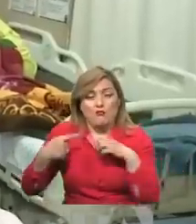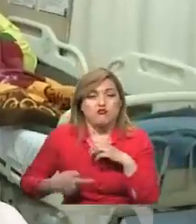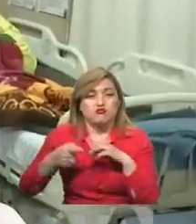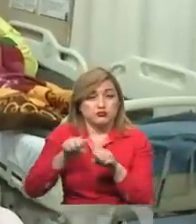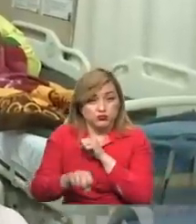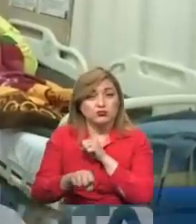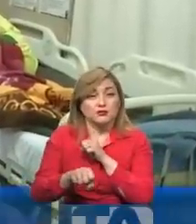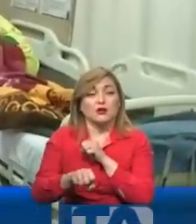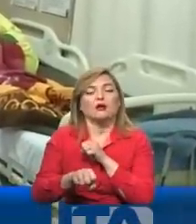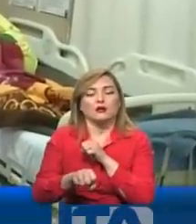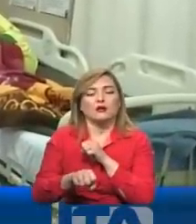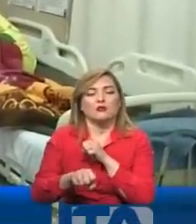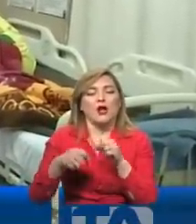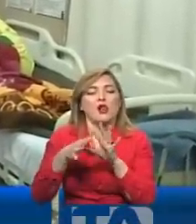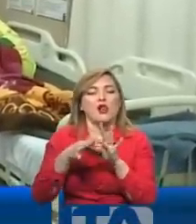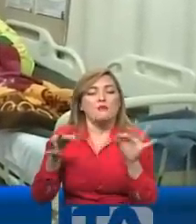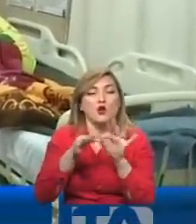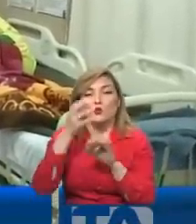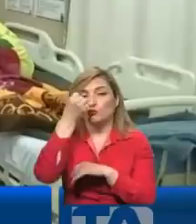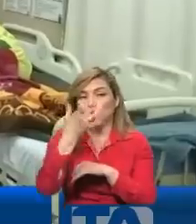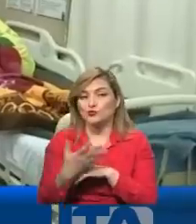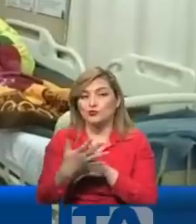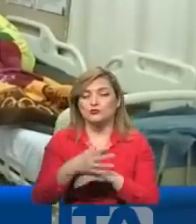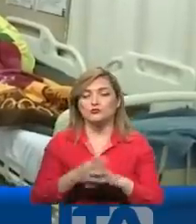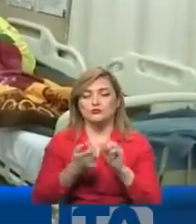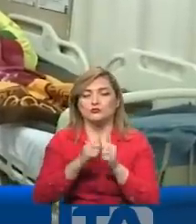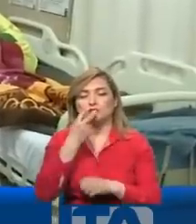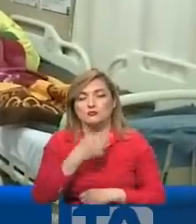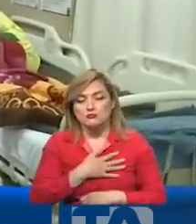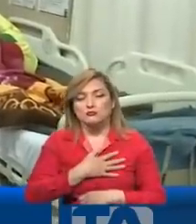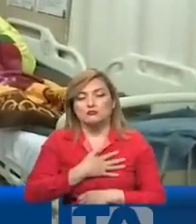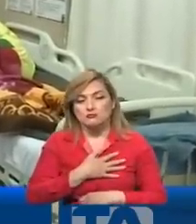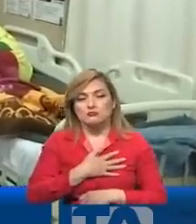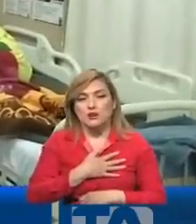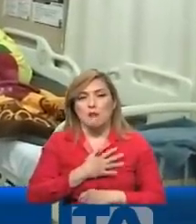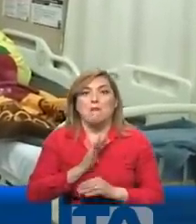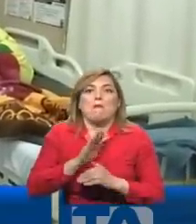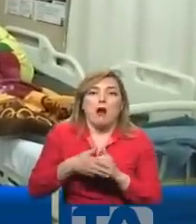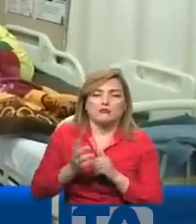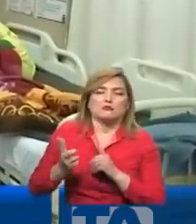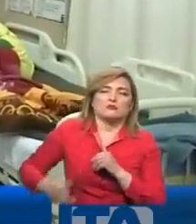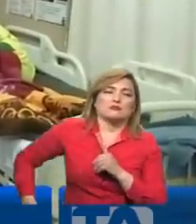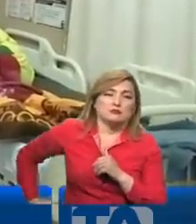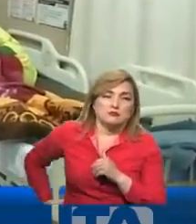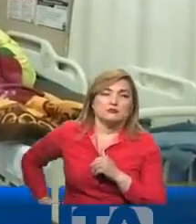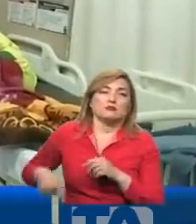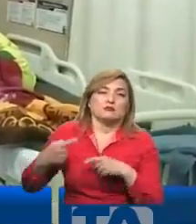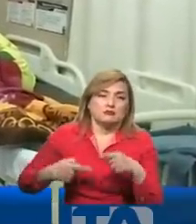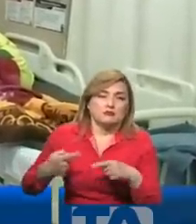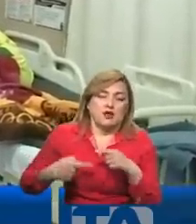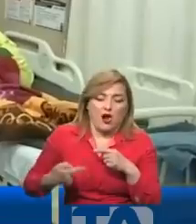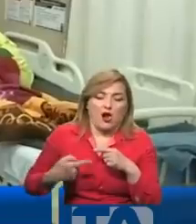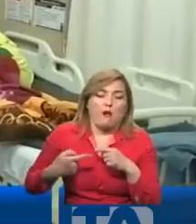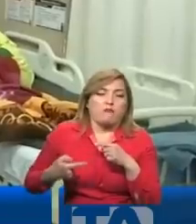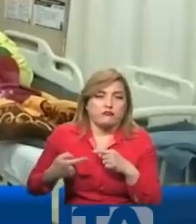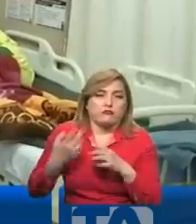del problema ventilatorio, problema pulmonar, comenzaron a presentar problemas renales. Entonces es entendible que